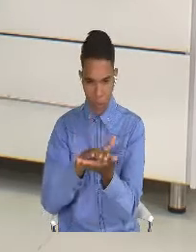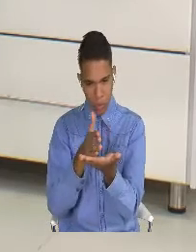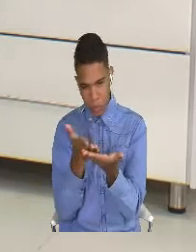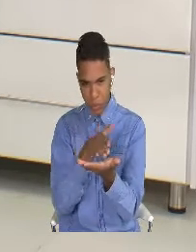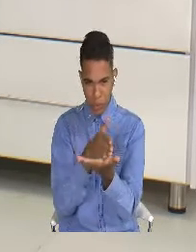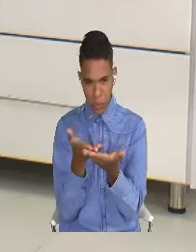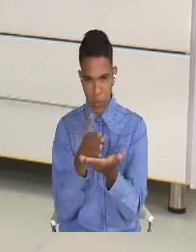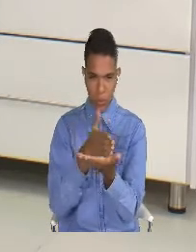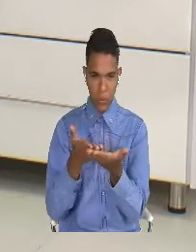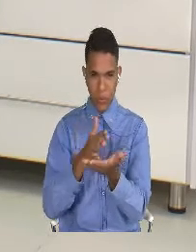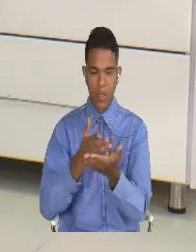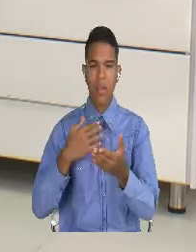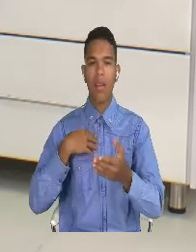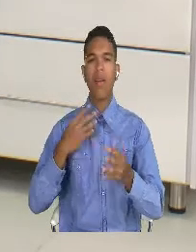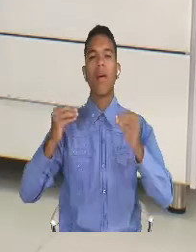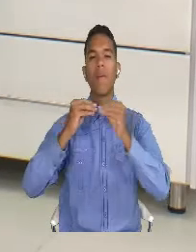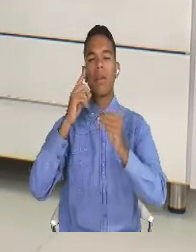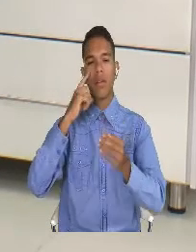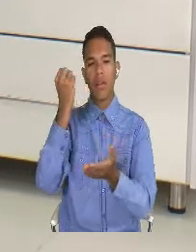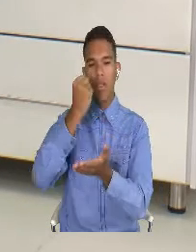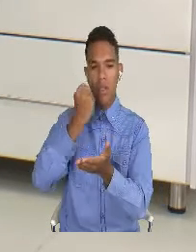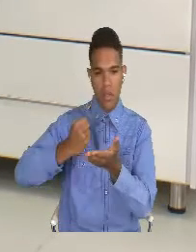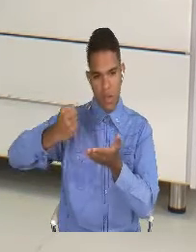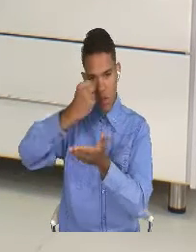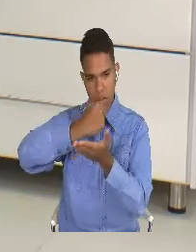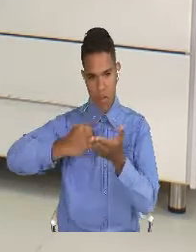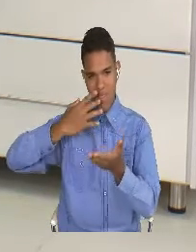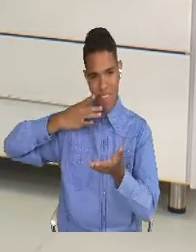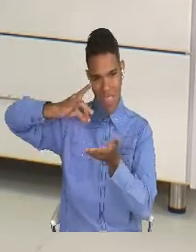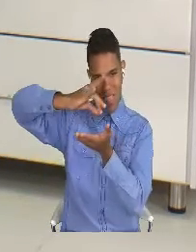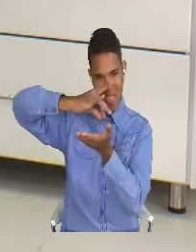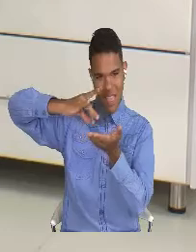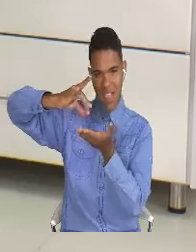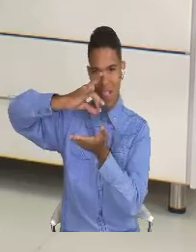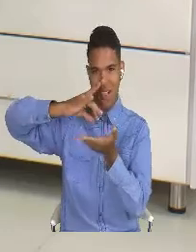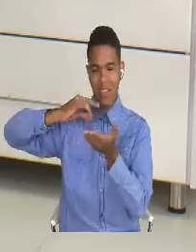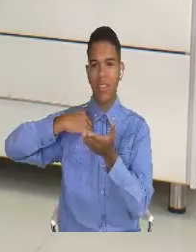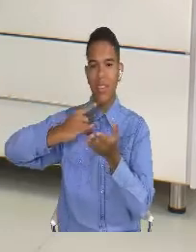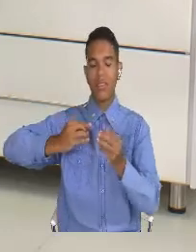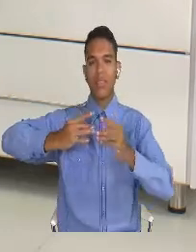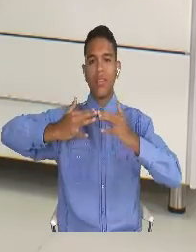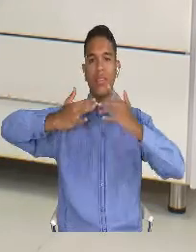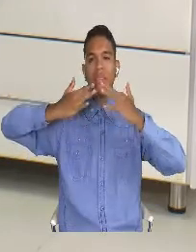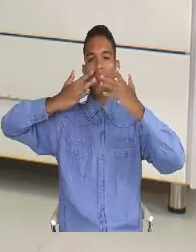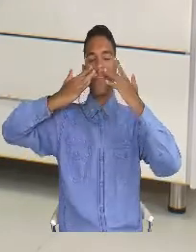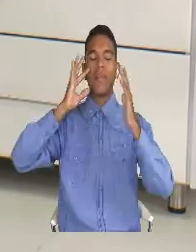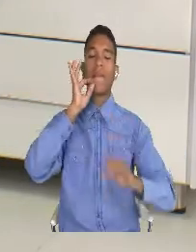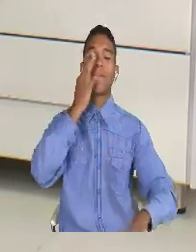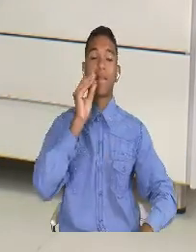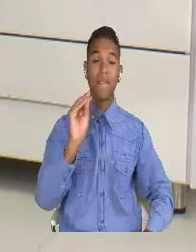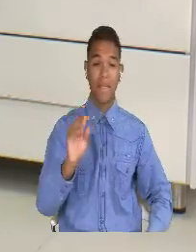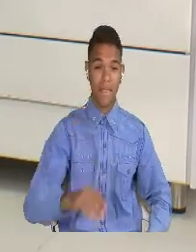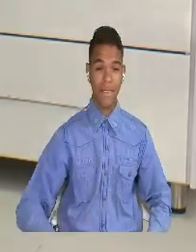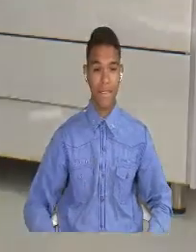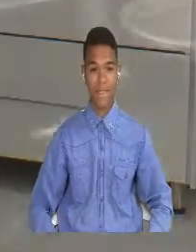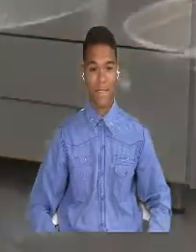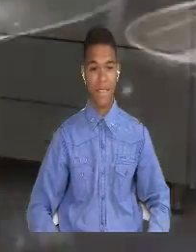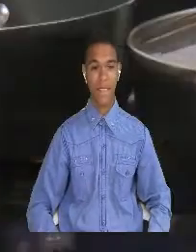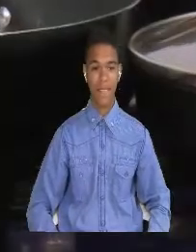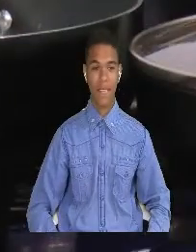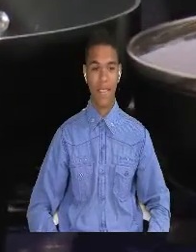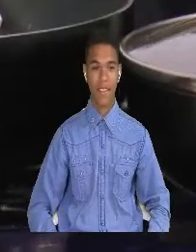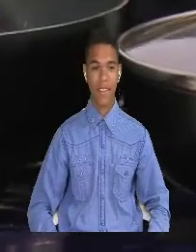salsa le voy a agregar un toque de sal. Ustedes estuvieran sintiendo ese sabor, ese aroma que está fluyendo de nuestra salsa,